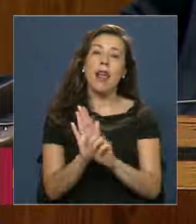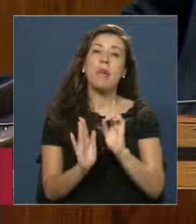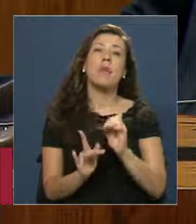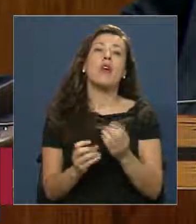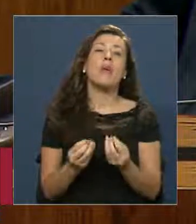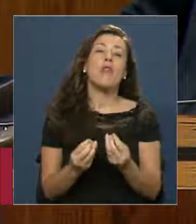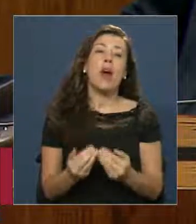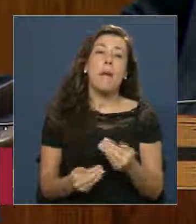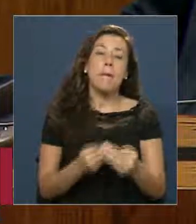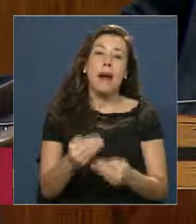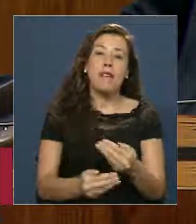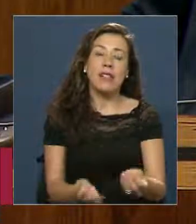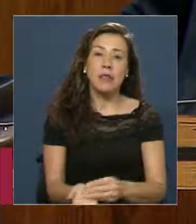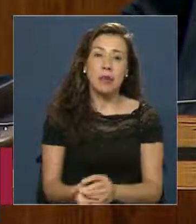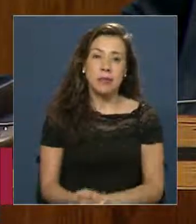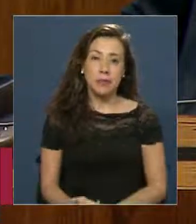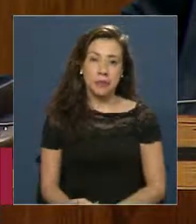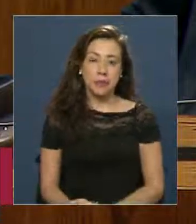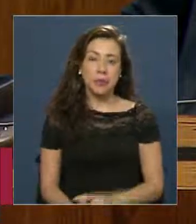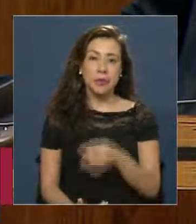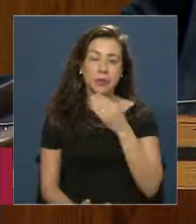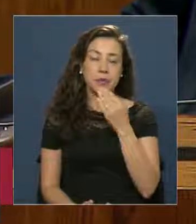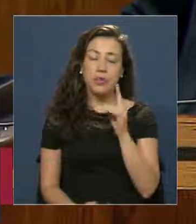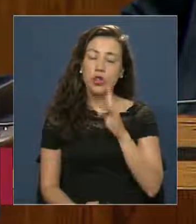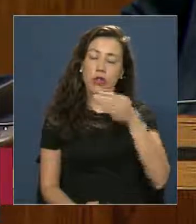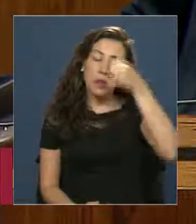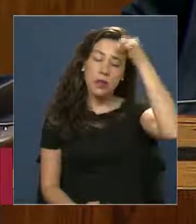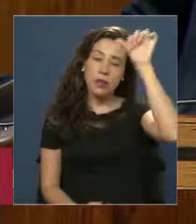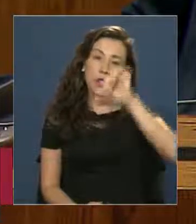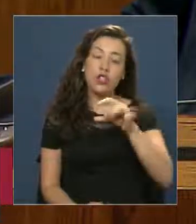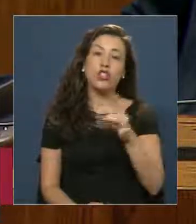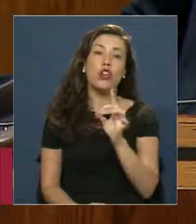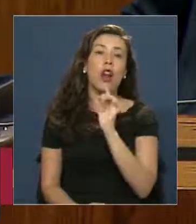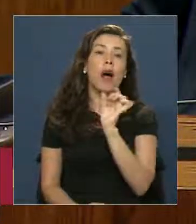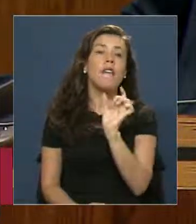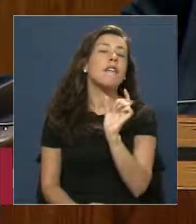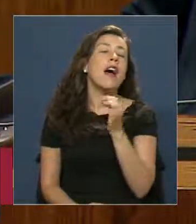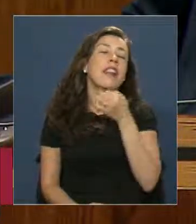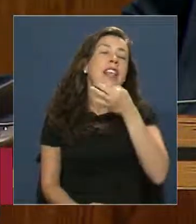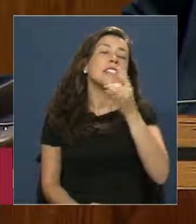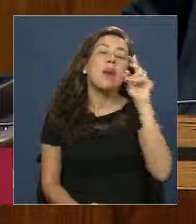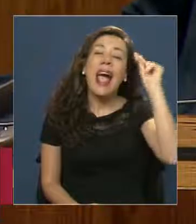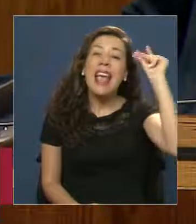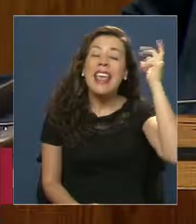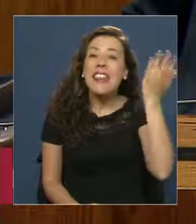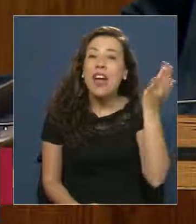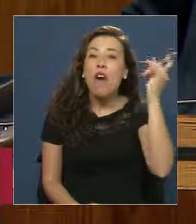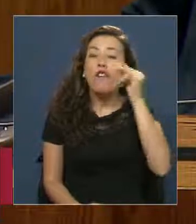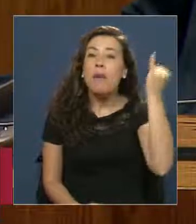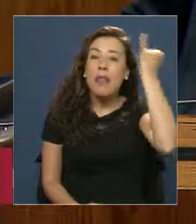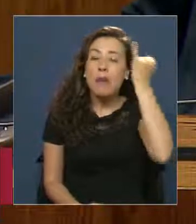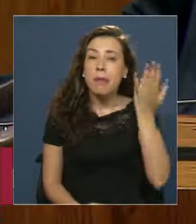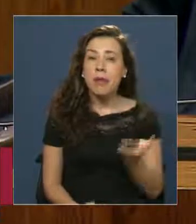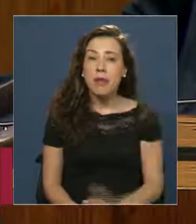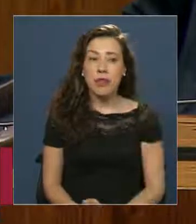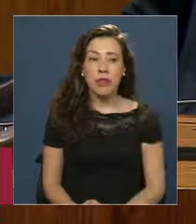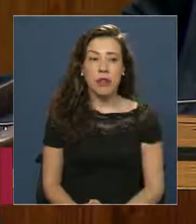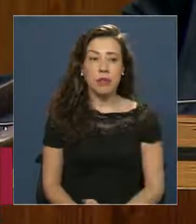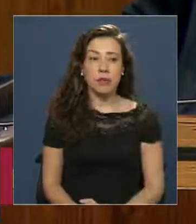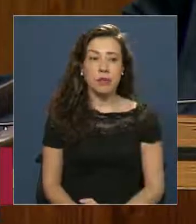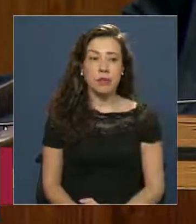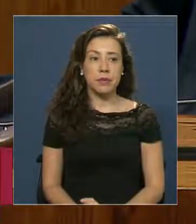paso adicional. Pero además, no sancionemos la mera expresión de una idea. Uno puede considerarla repudiable. Incluso